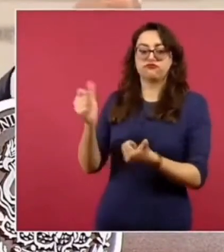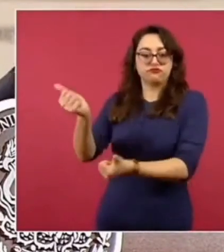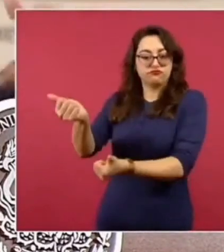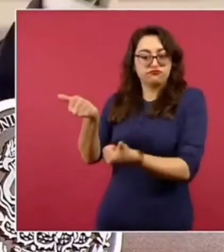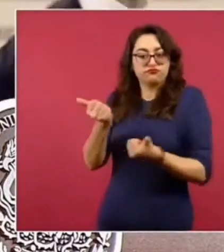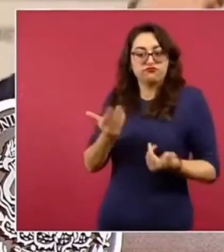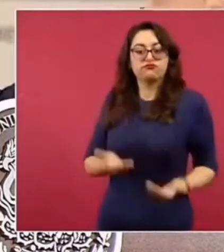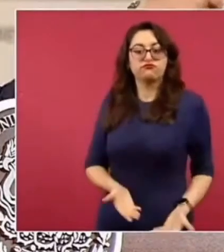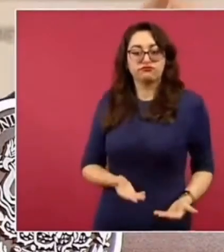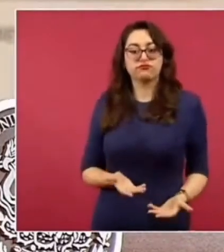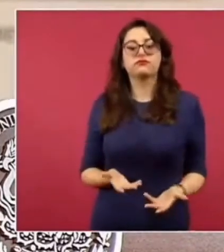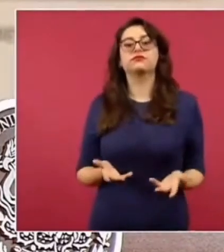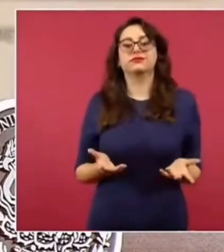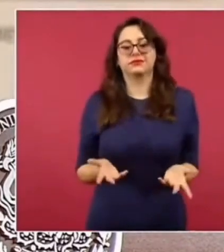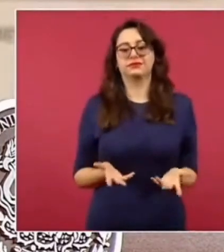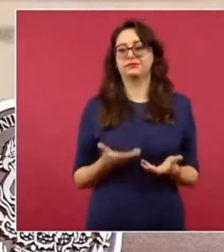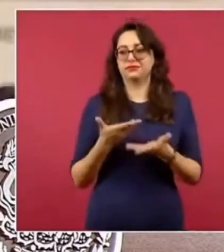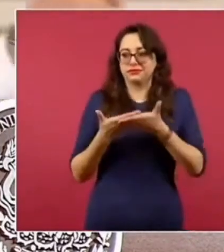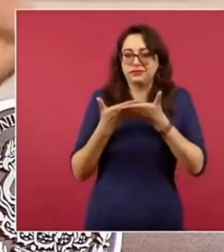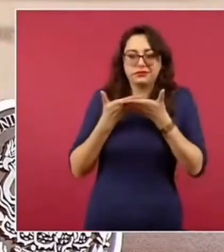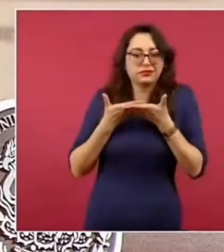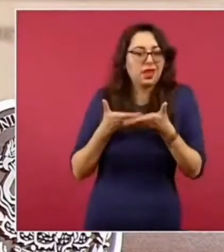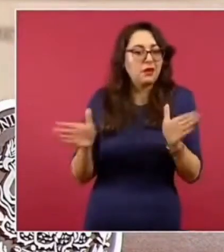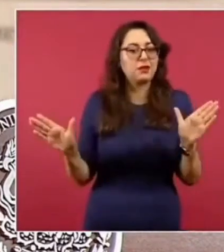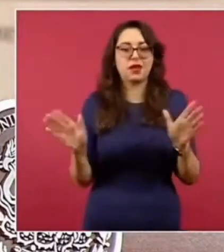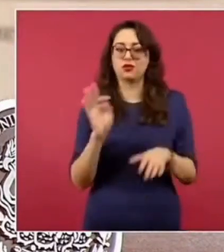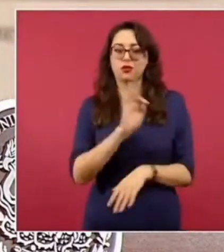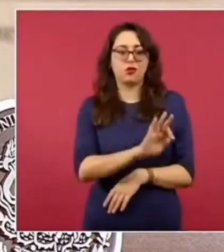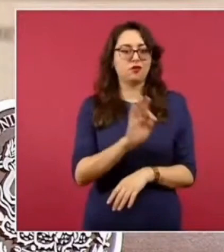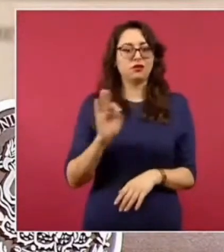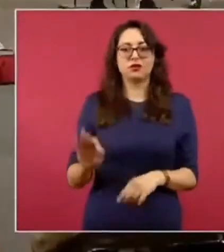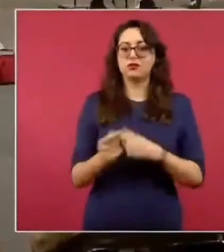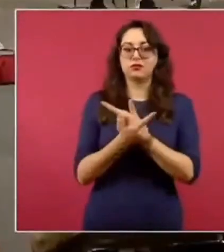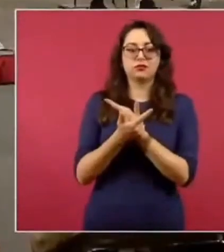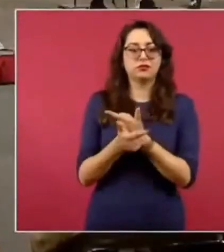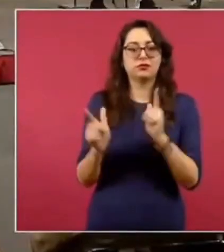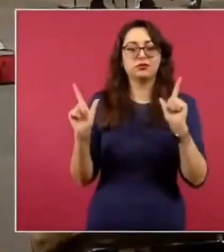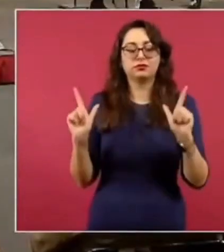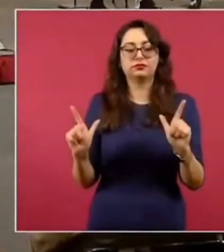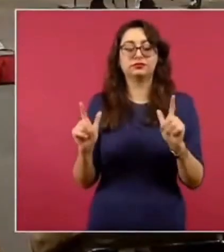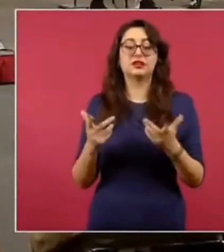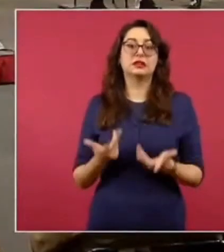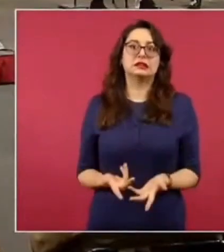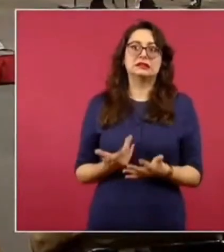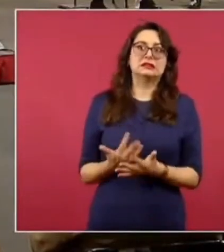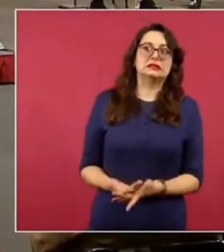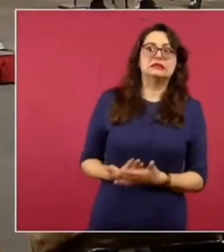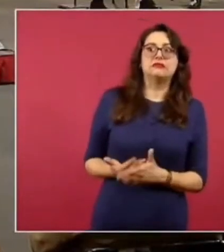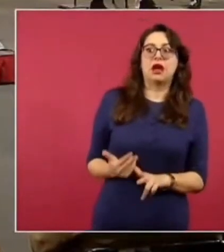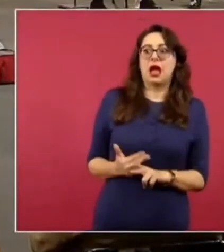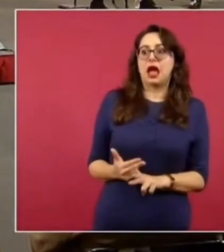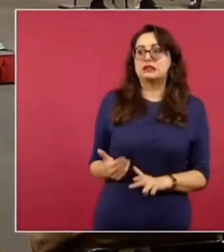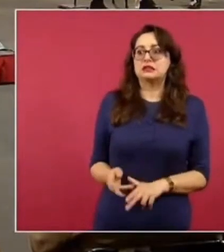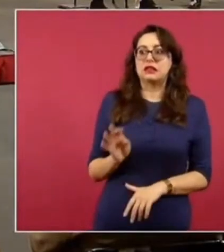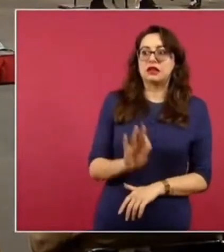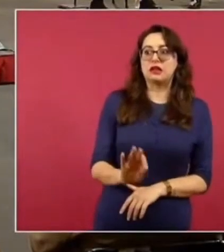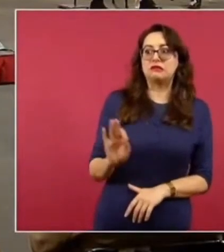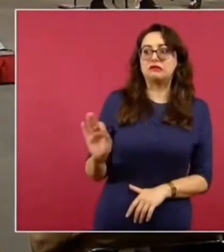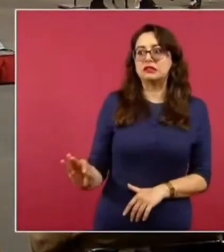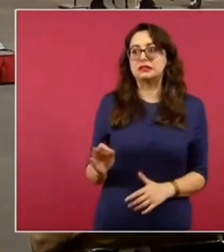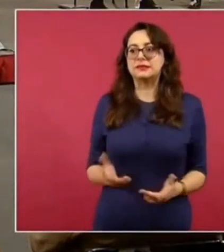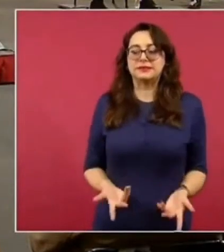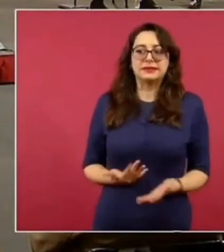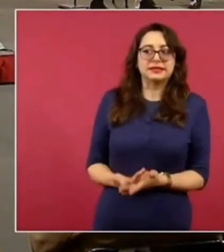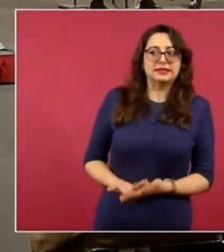a partir de su contrato le empieza a pedir al laboratorio que le empiece a surtir y no espera hasta que se queden ceros para hacer la